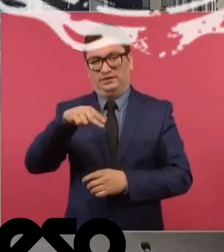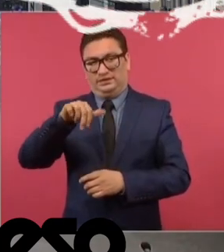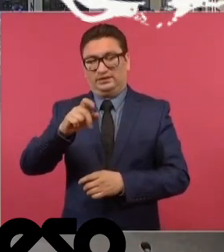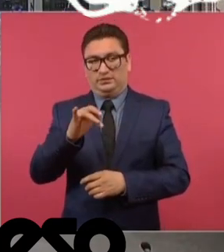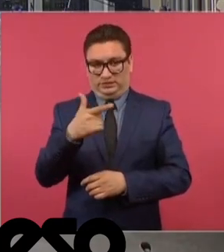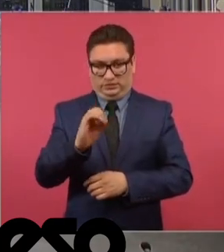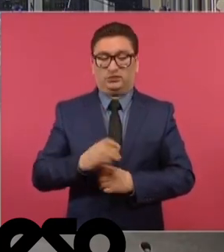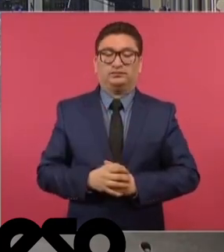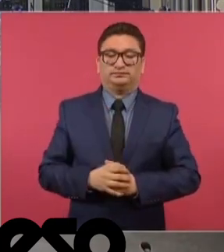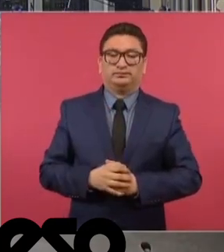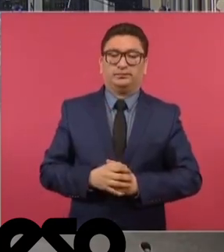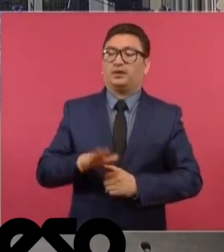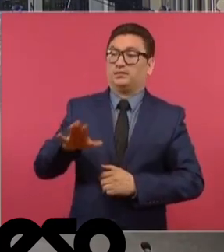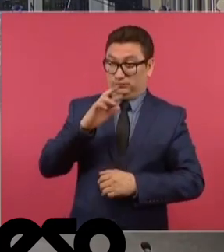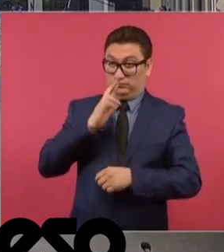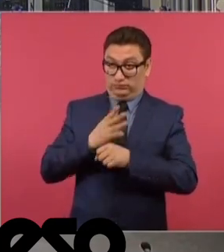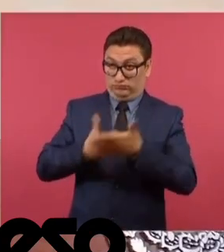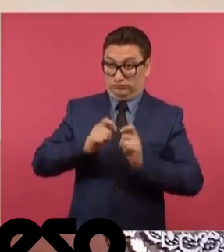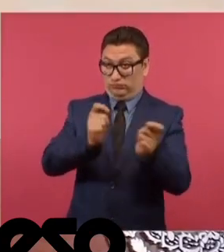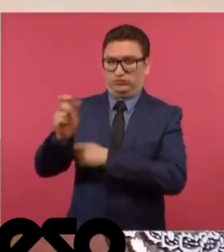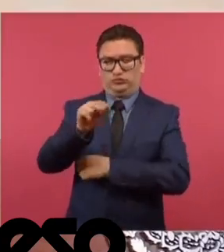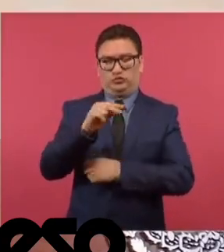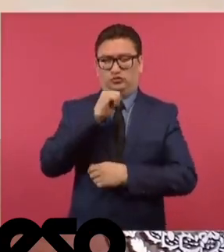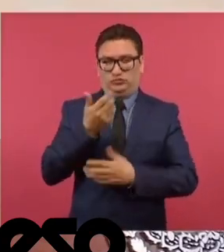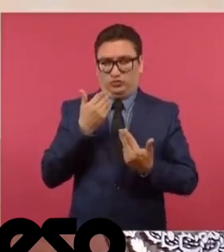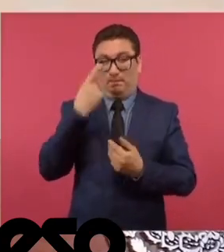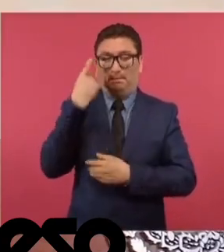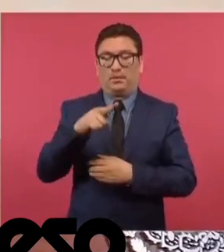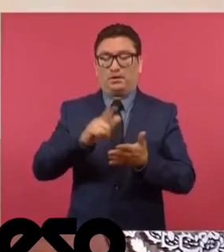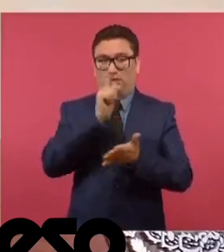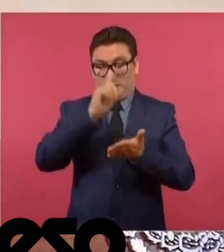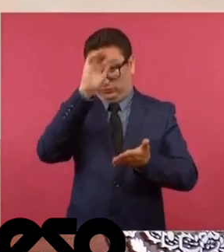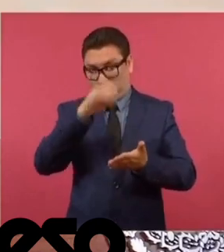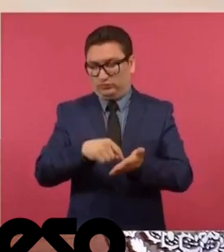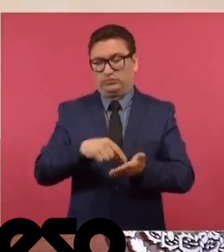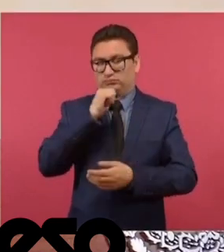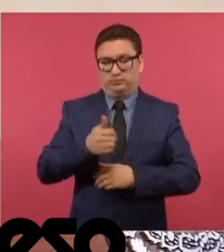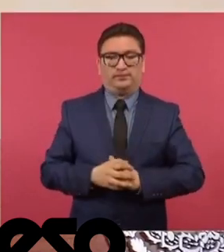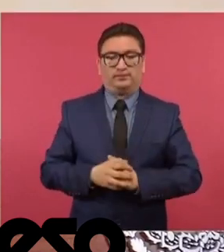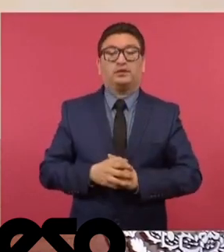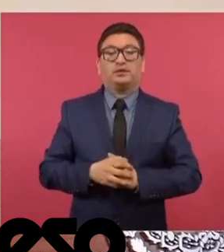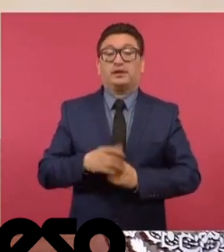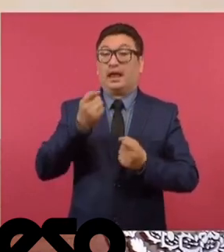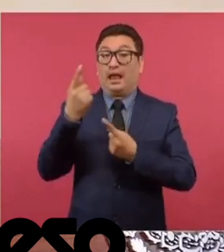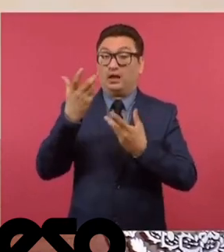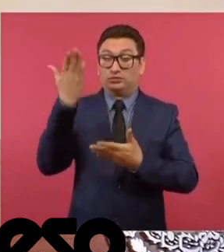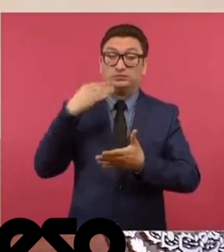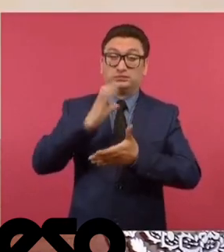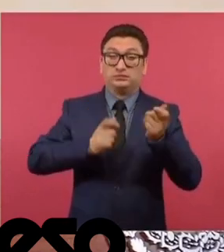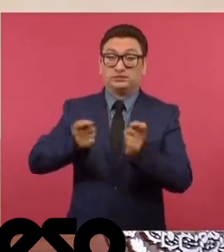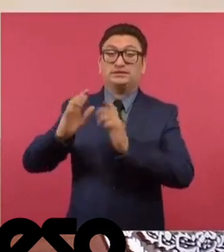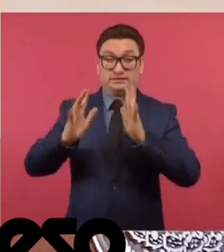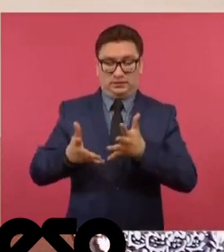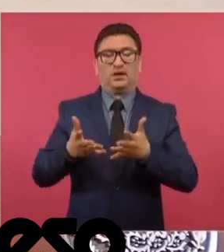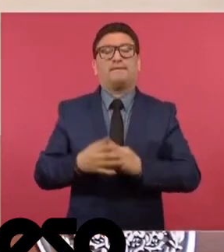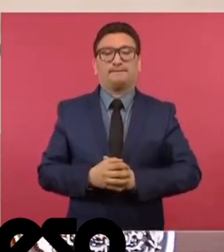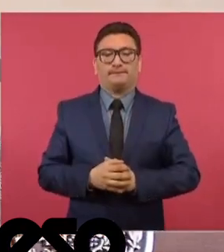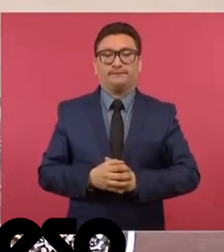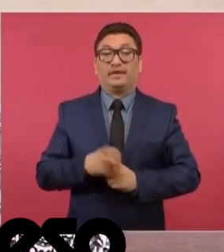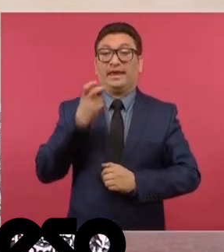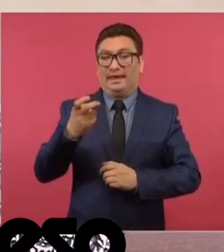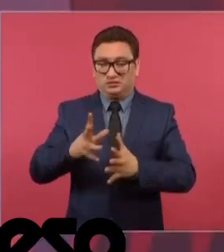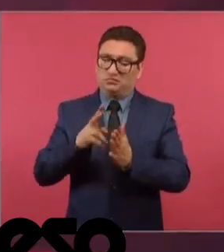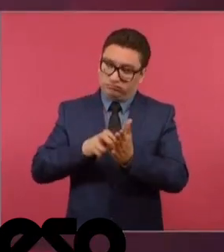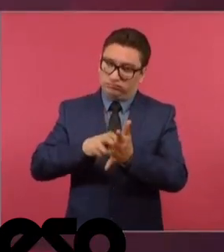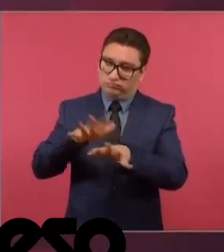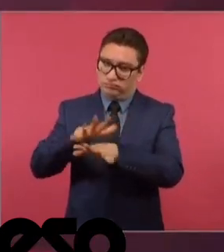Bueno, en general no se están dando concesiones para la explotación minera. Y muchas de las concesiones que entregaron las están